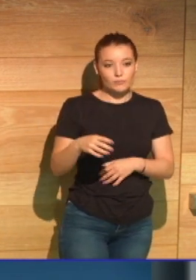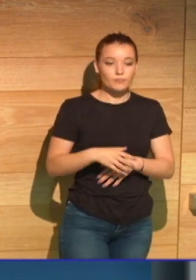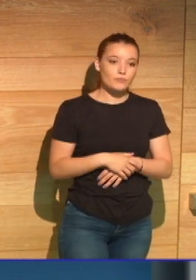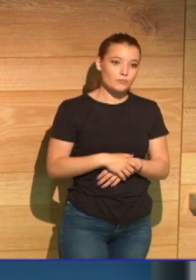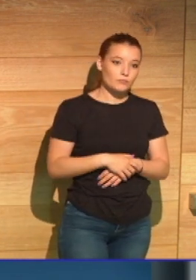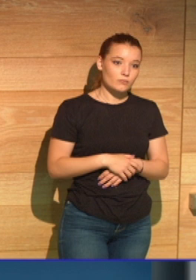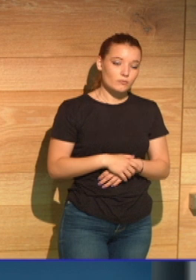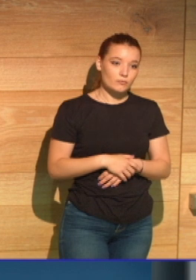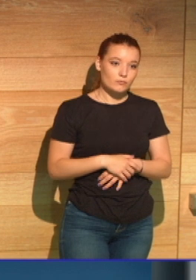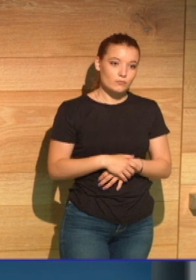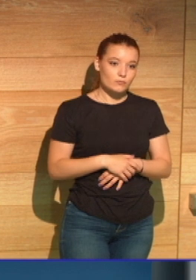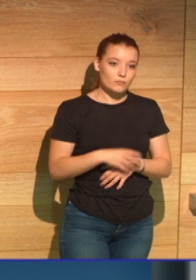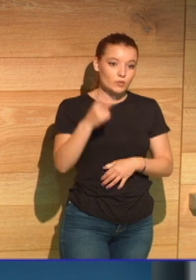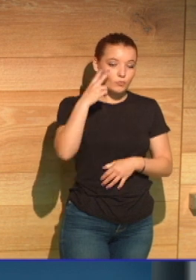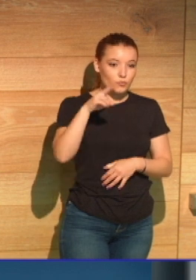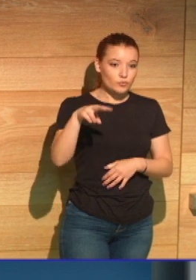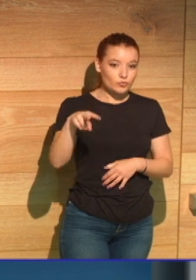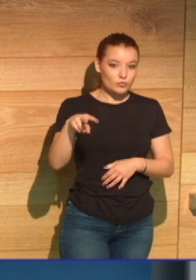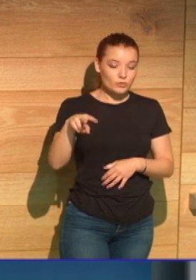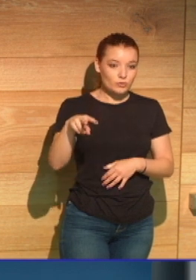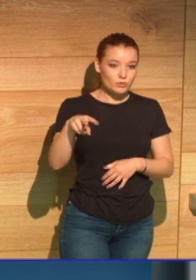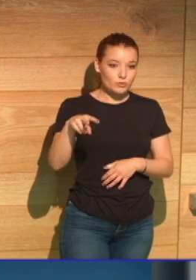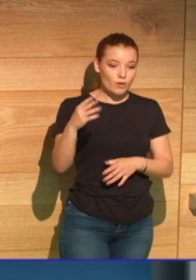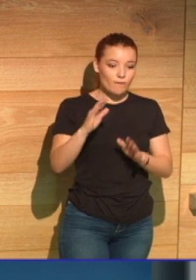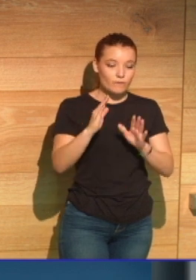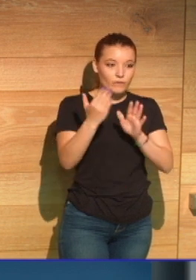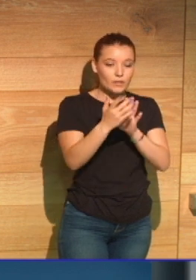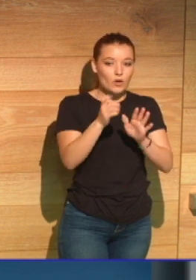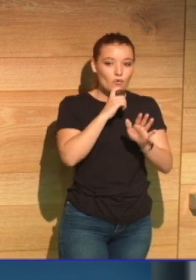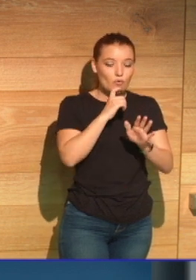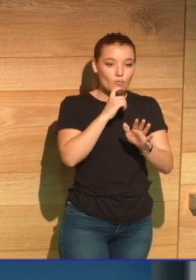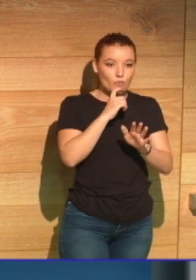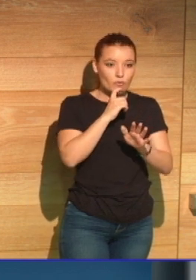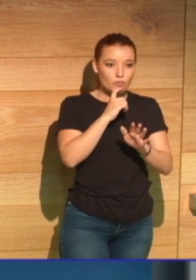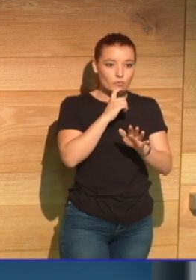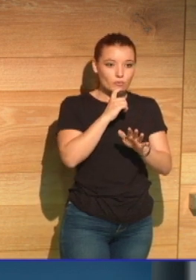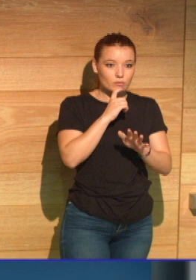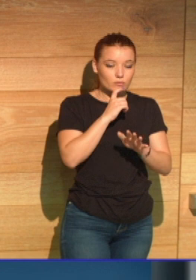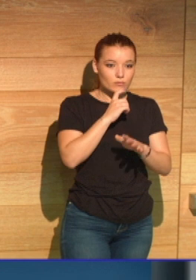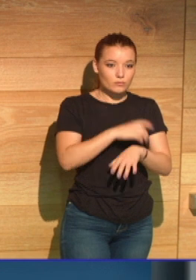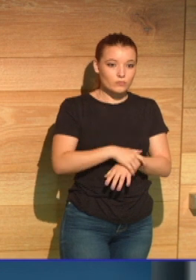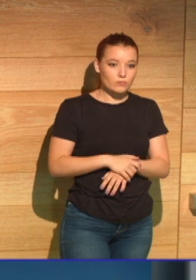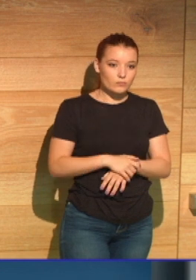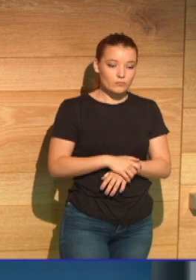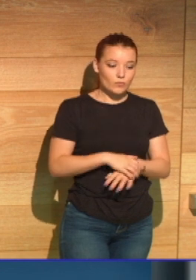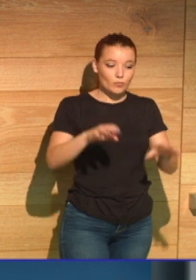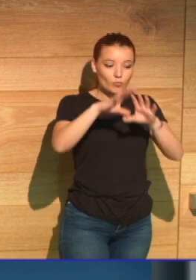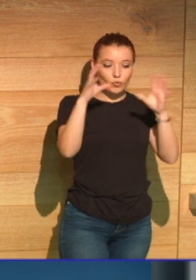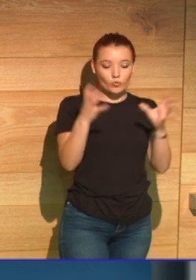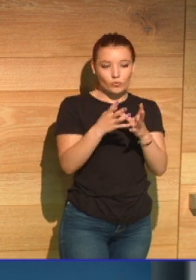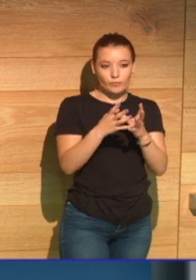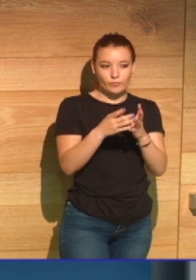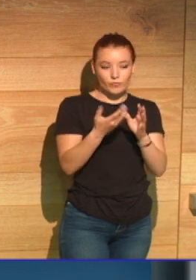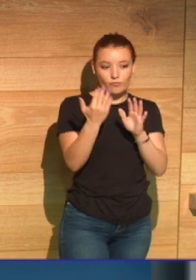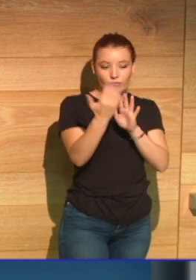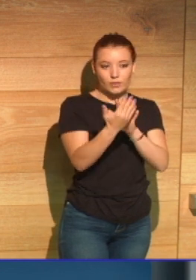relevantes un museo después de 27 años? ¿Cómo puede enfrentarse a un mundo después de 3 décadas? A un grupo